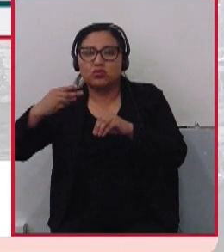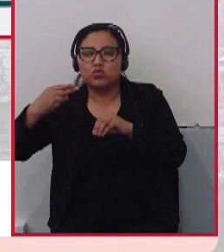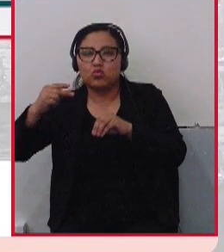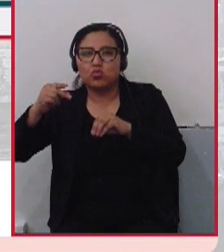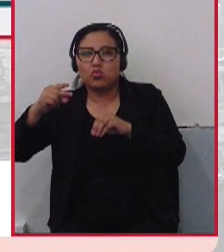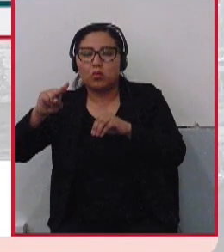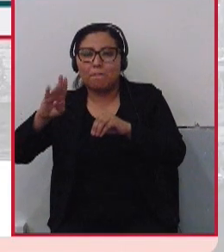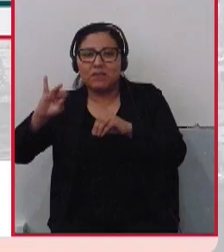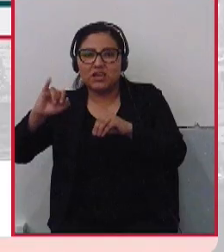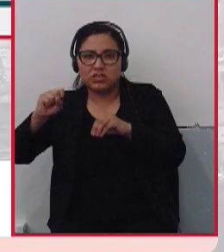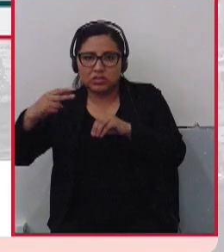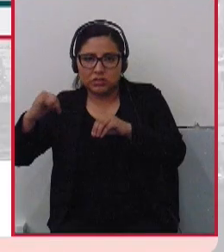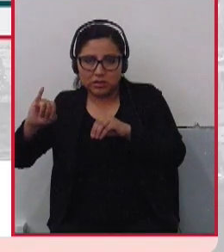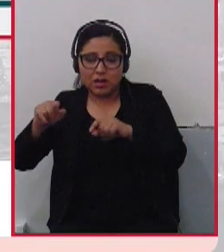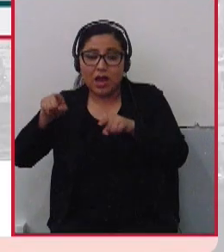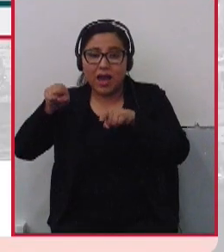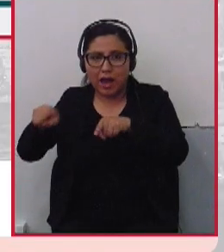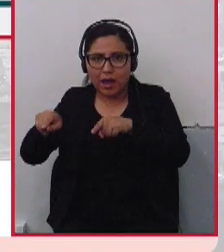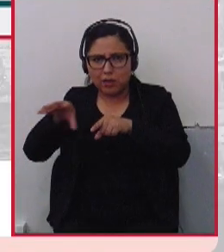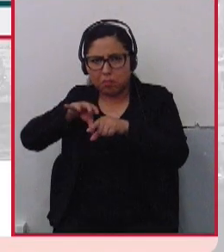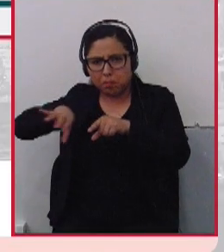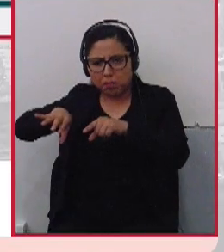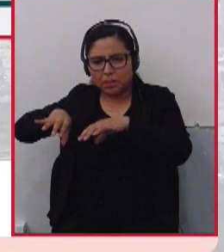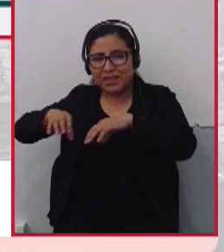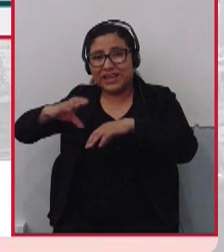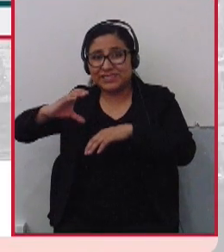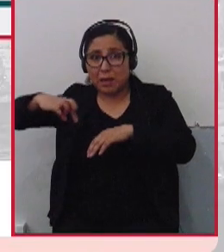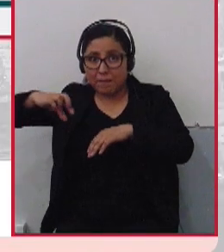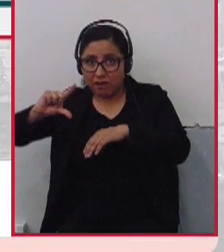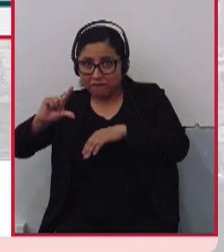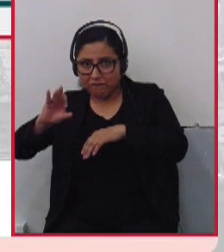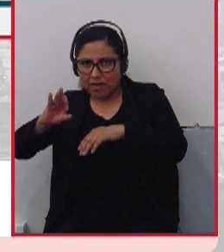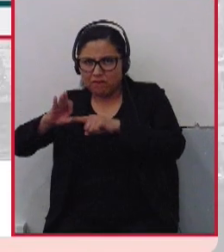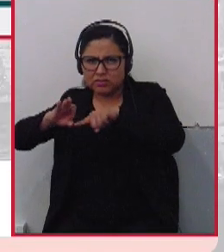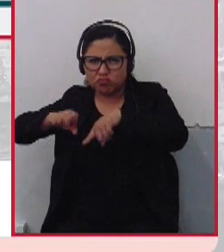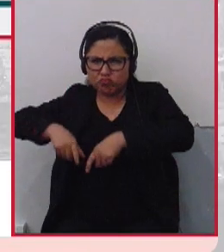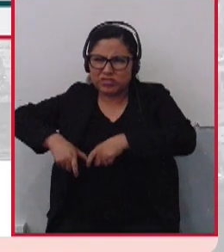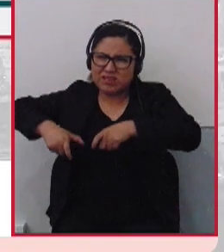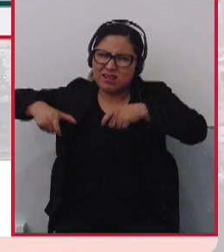Y dicho sea de paso, la planta de CPF de gruesos es la más